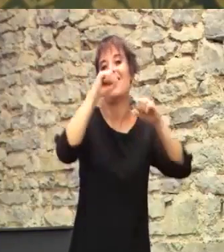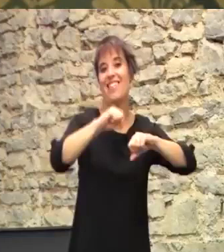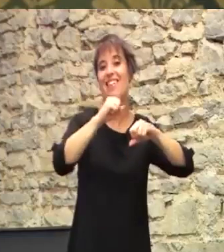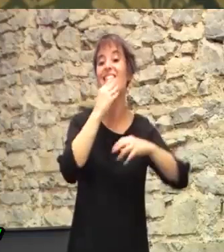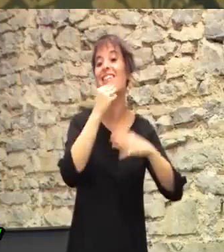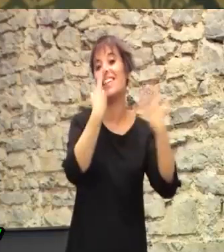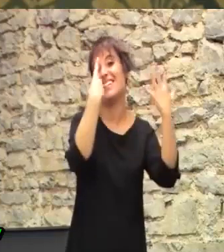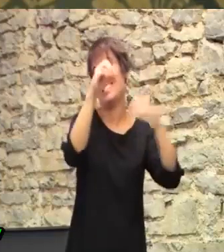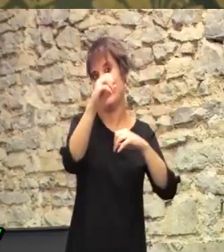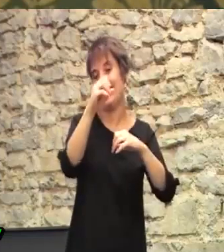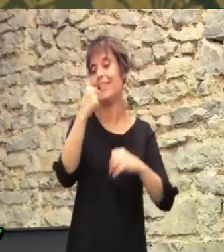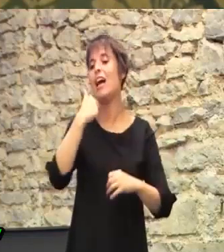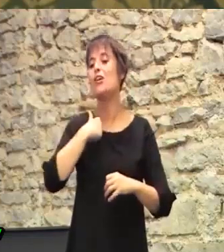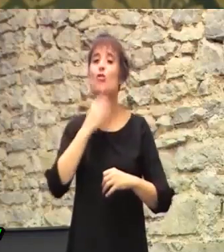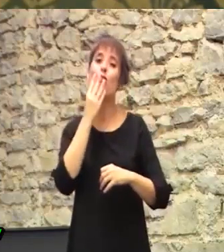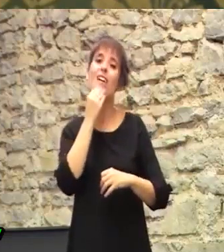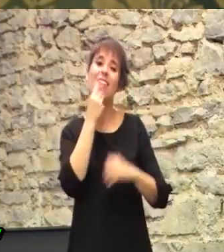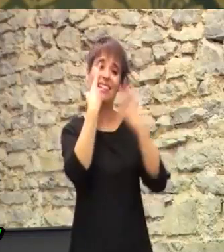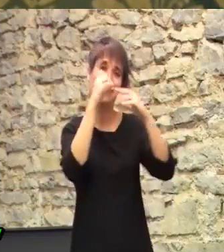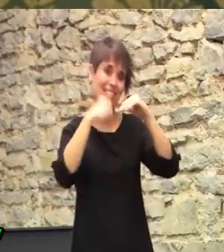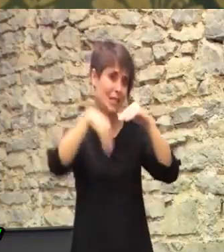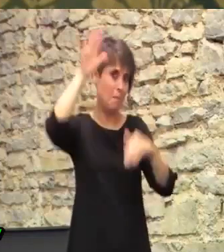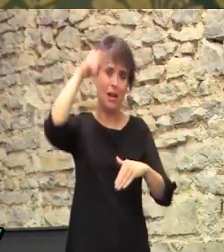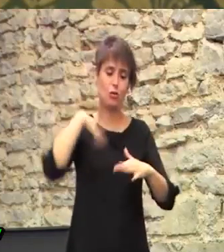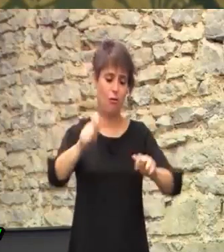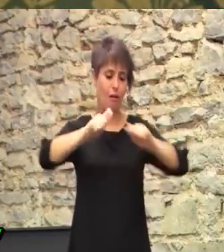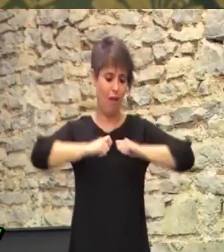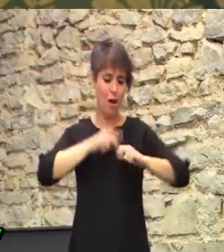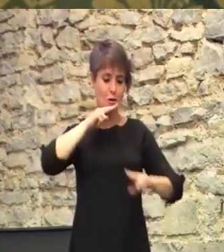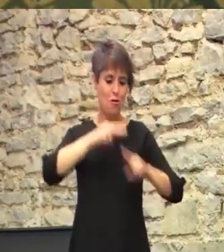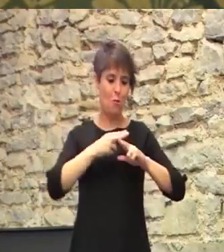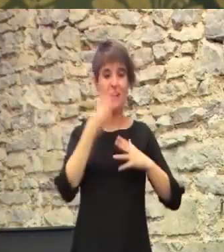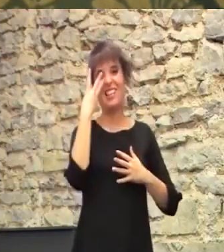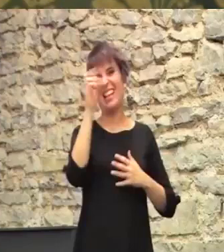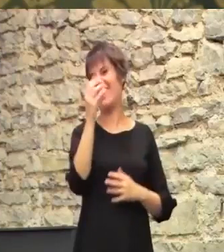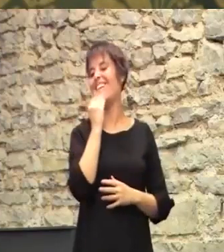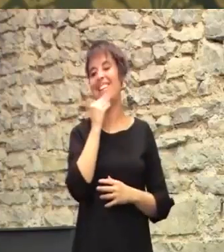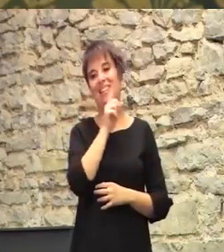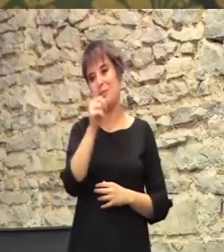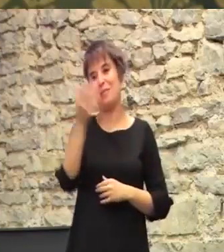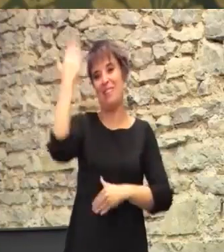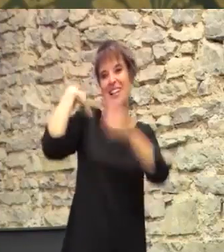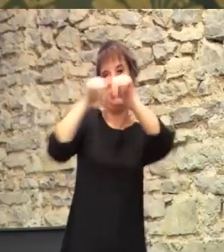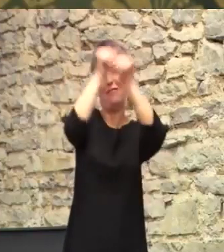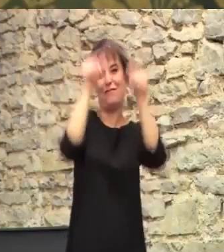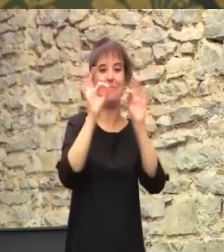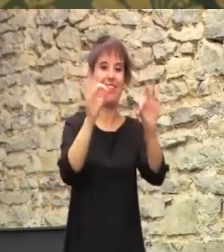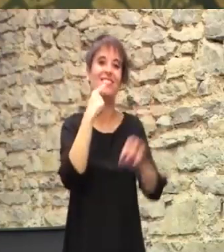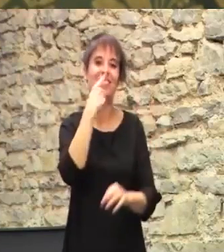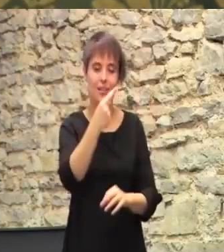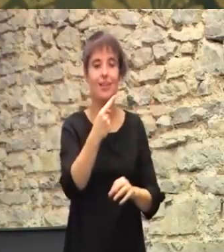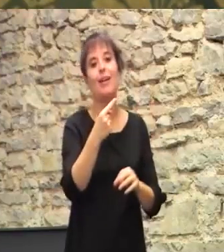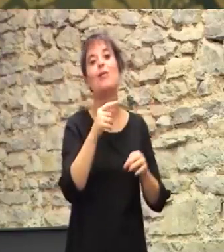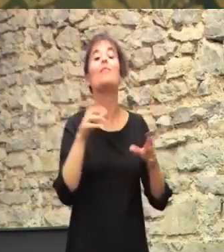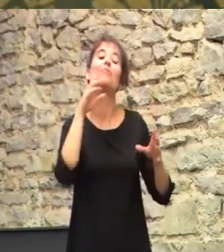de 60 ahora que yo tengo muchos más que 60 no me llamaría de tercera edad pero bueno era era la forma de llamarla eran mujeres